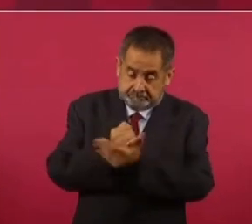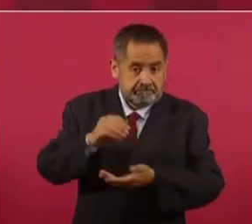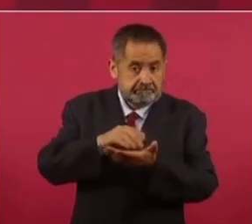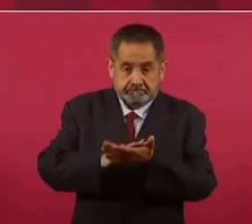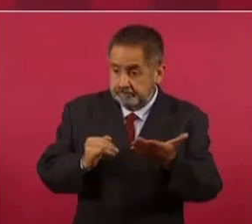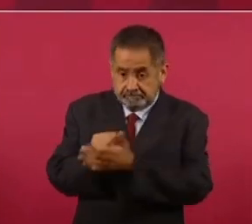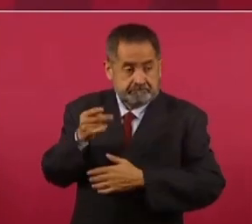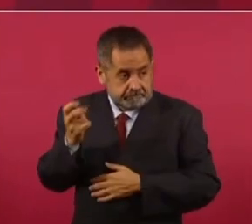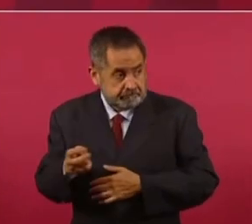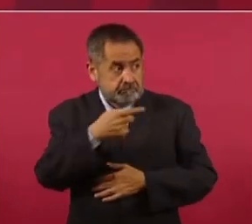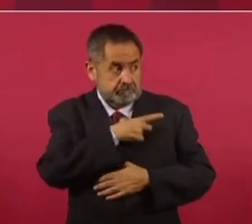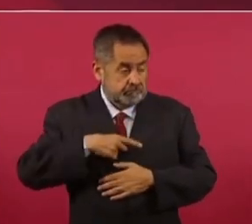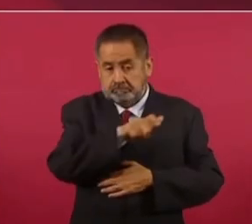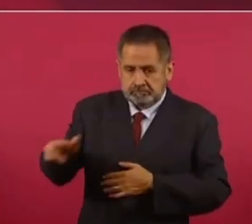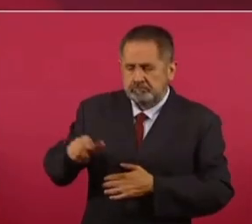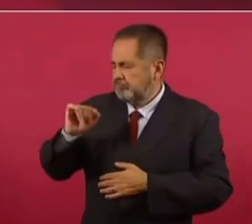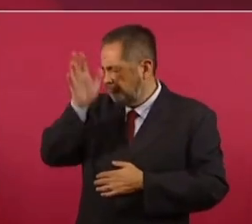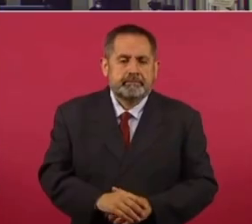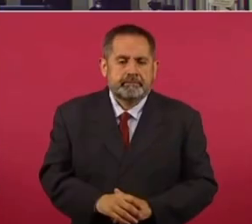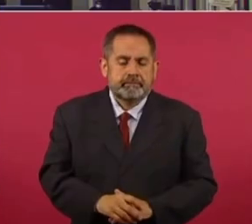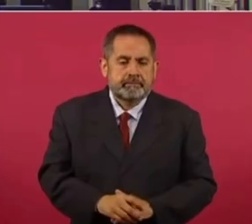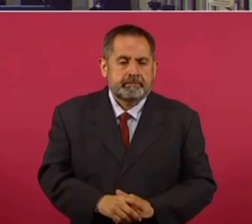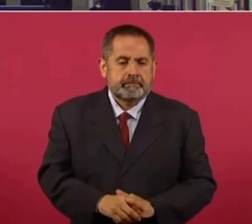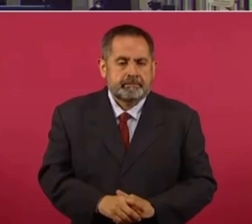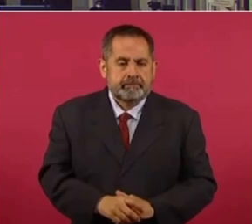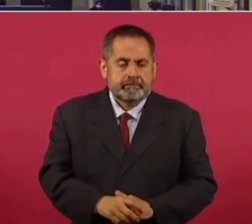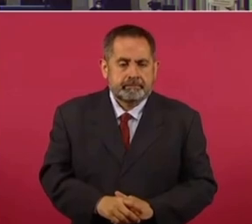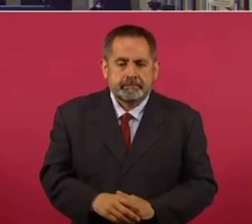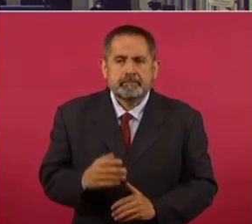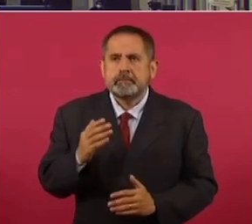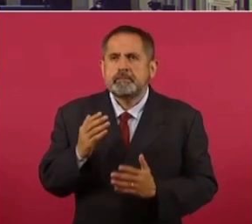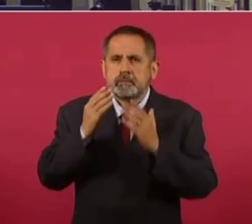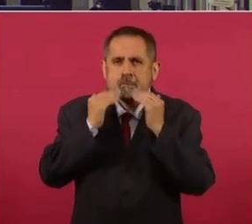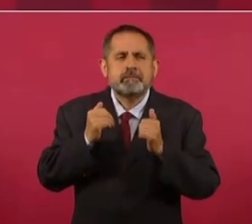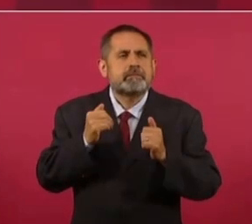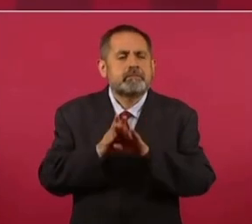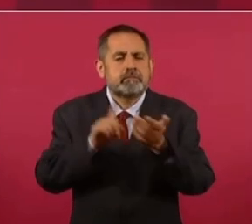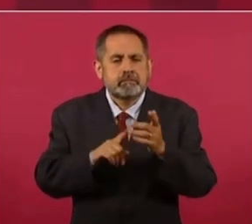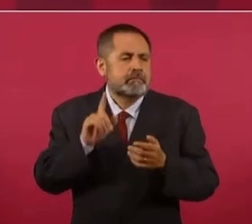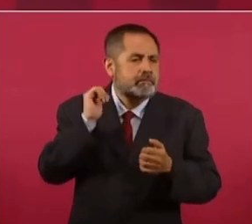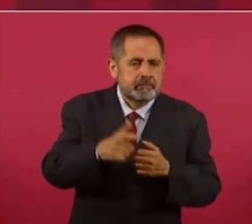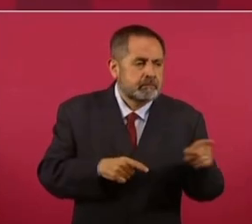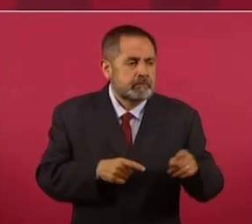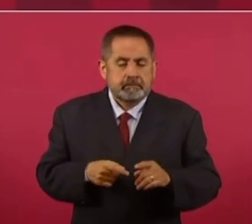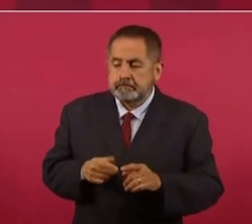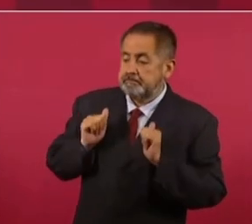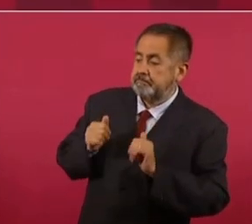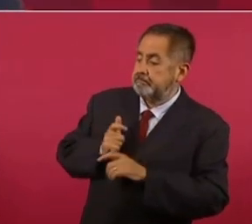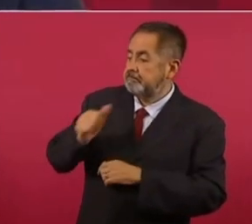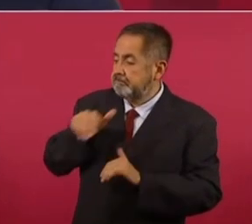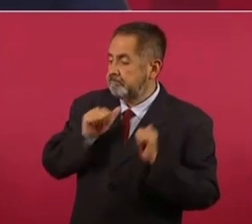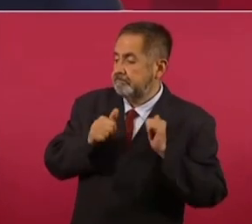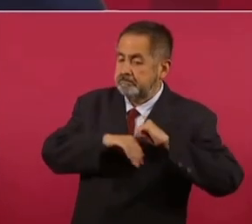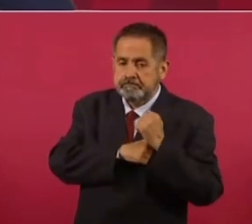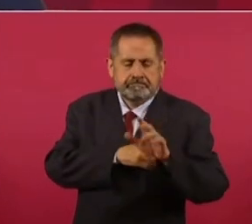que resuelve el SAT legalmente, eso es lo que se tiene que pagar. No hay ninguna posibilidad